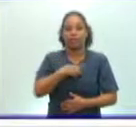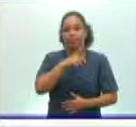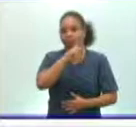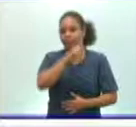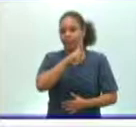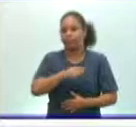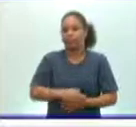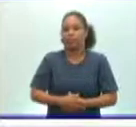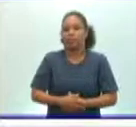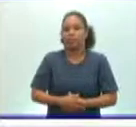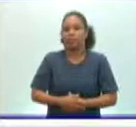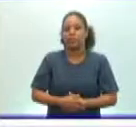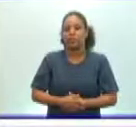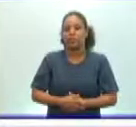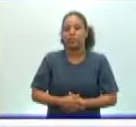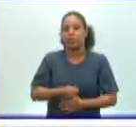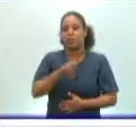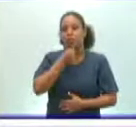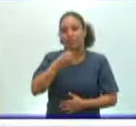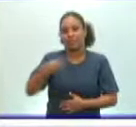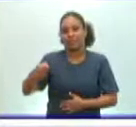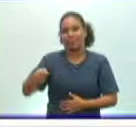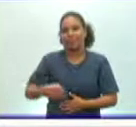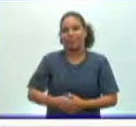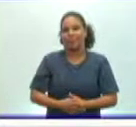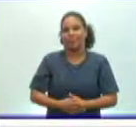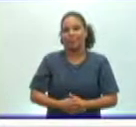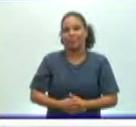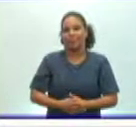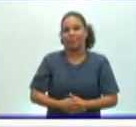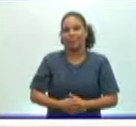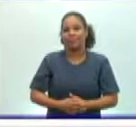pantalla para que puedas tomar nota.